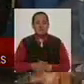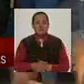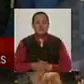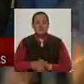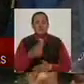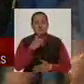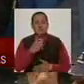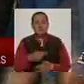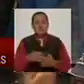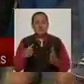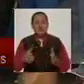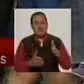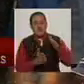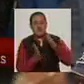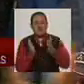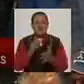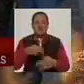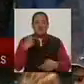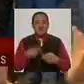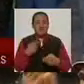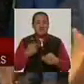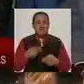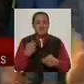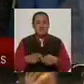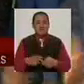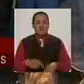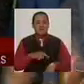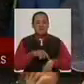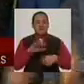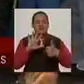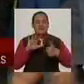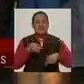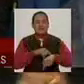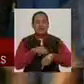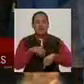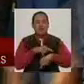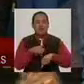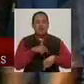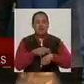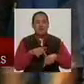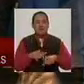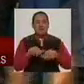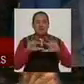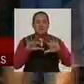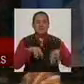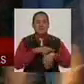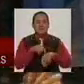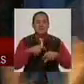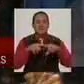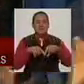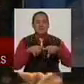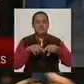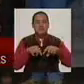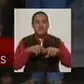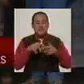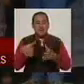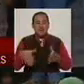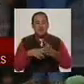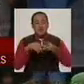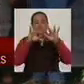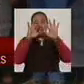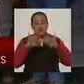carretera, una trocha muy accidentada para llegar aquí, son 6 horas a 10 horas, dependiendo del estado de la carretera y si llueve